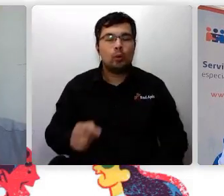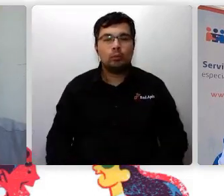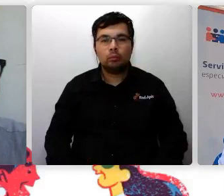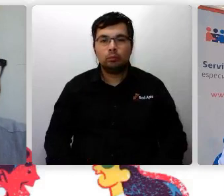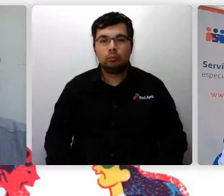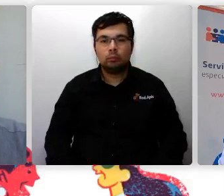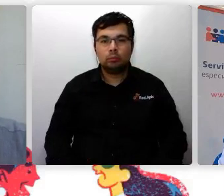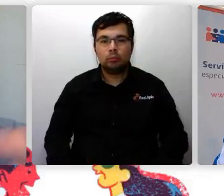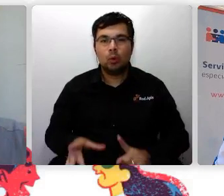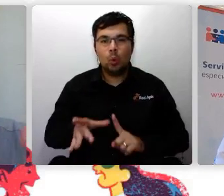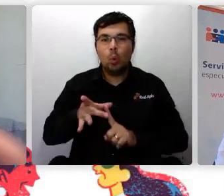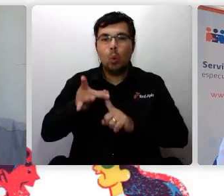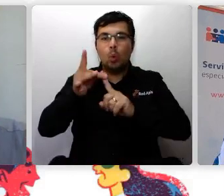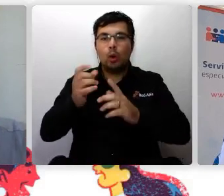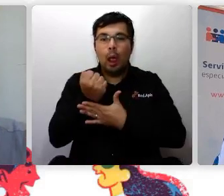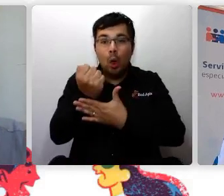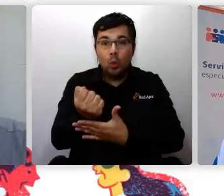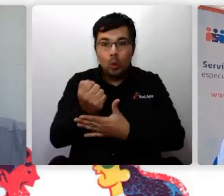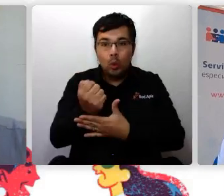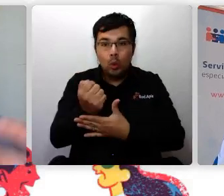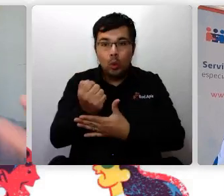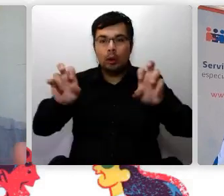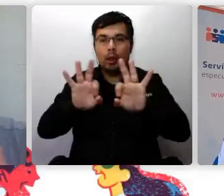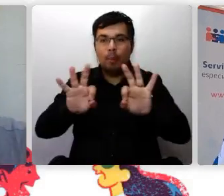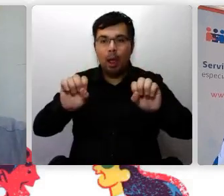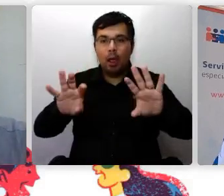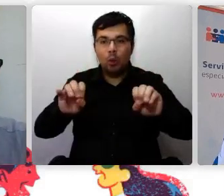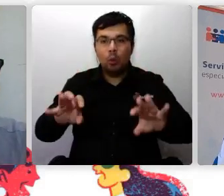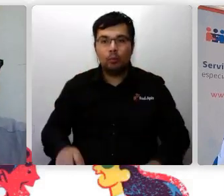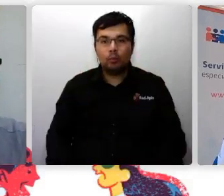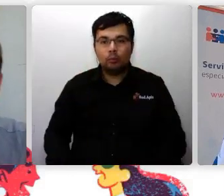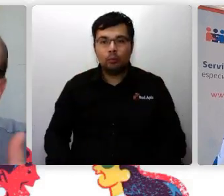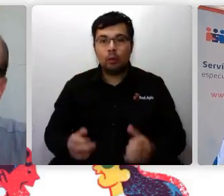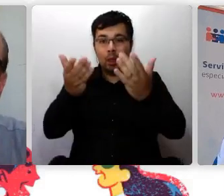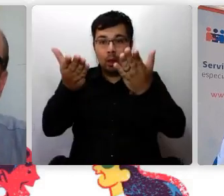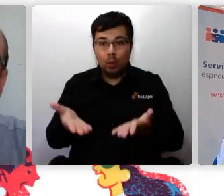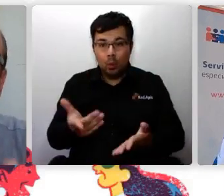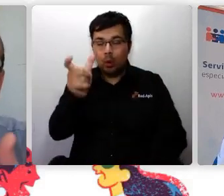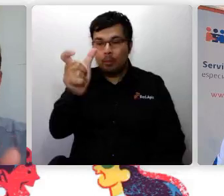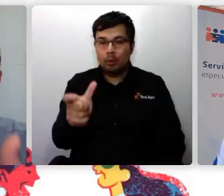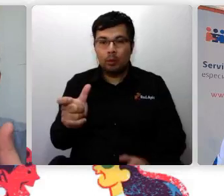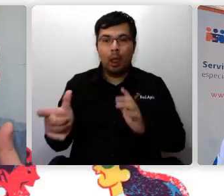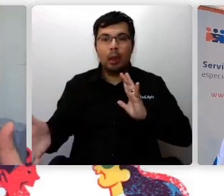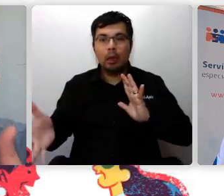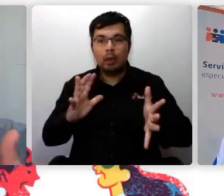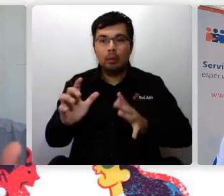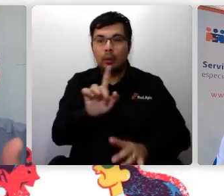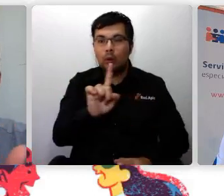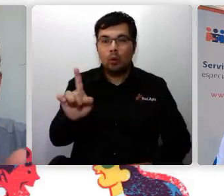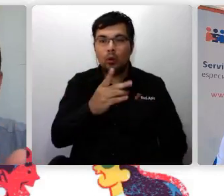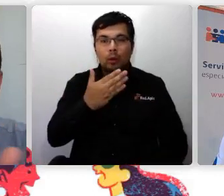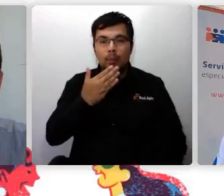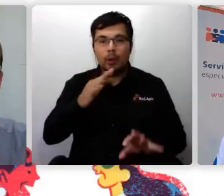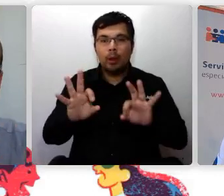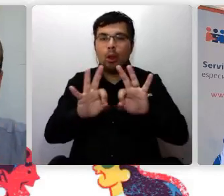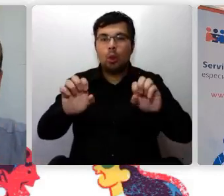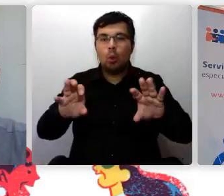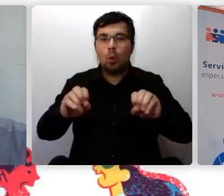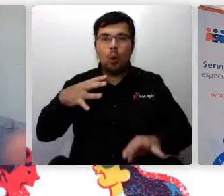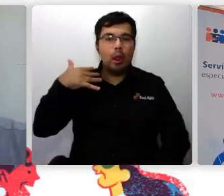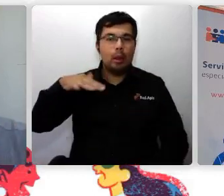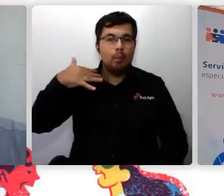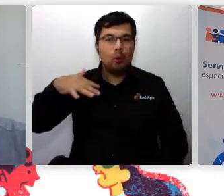solamente de ayudar desde la educación, desde ser un intermediario, sino también desde la educación, que creo que es sumamente importante a la hora